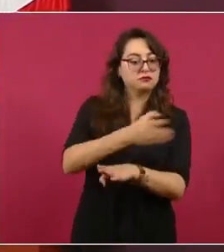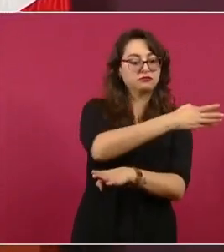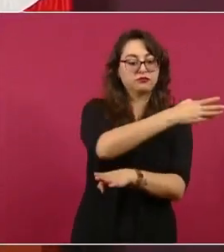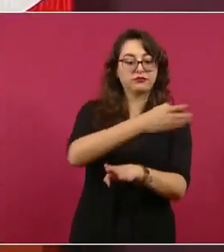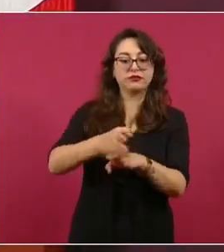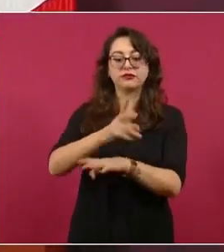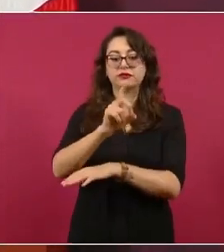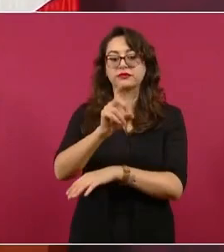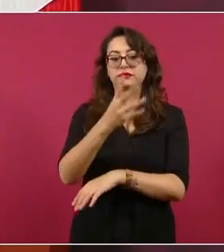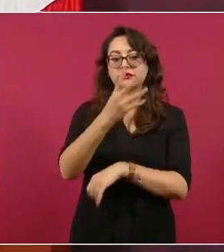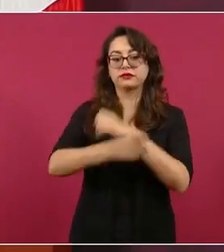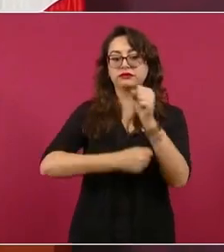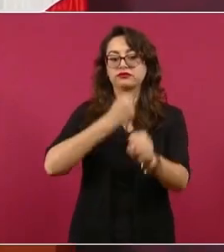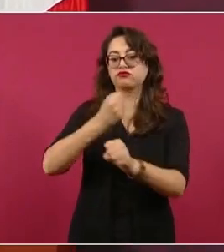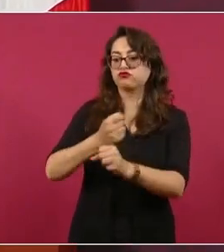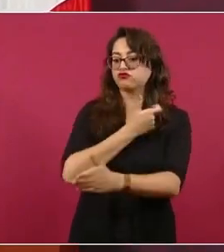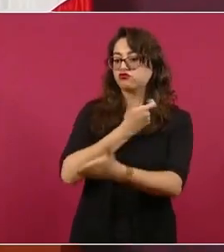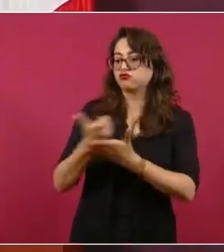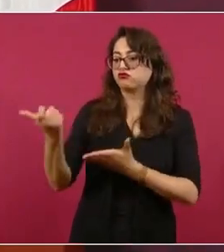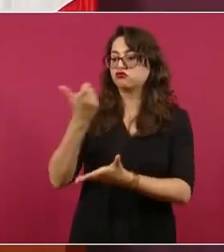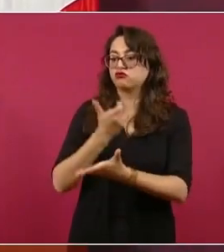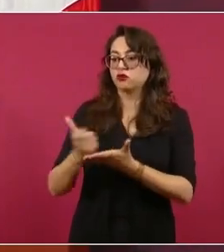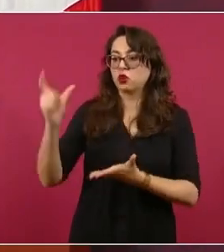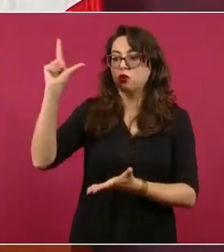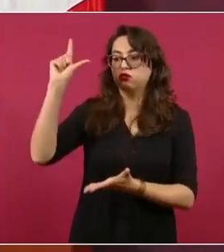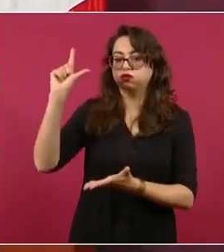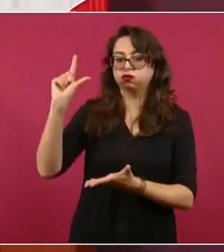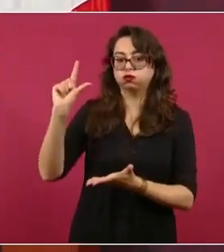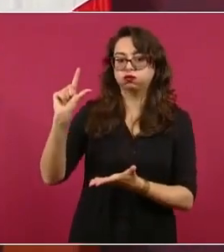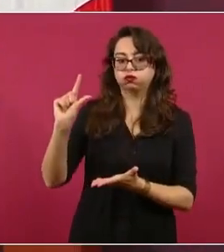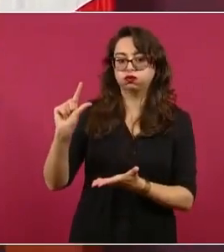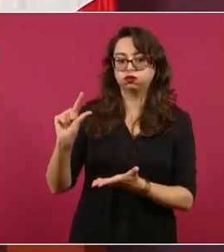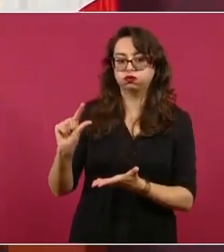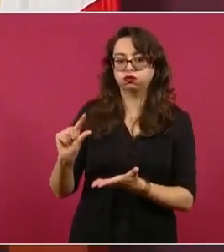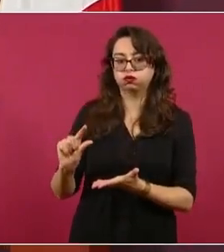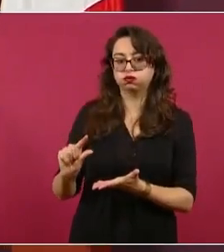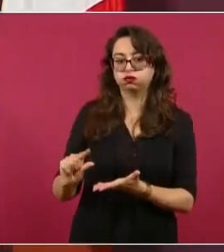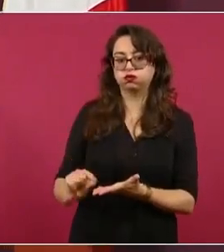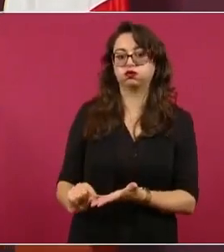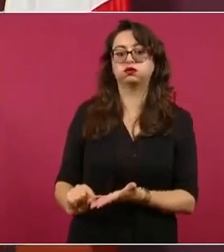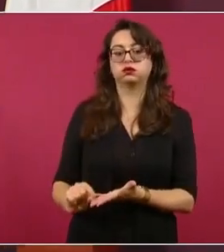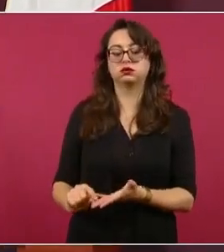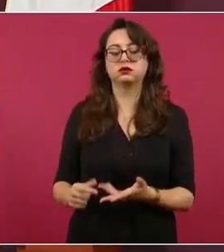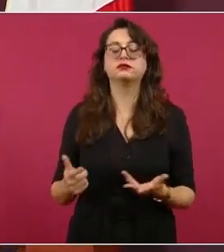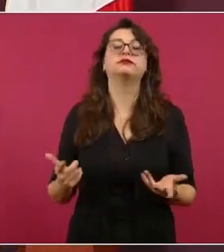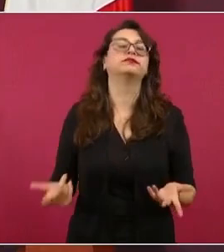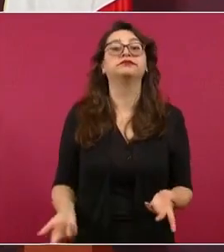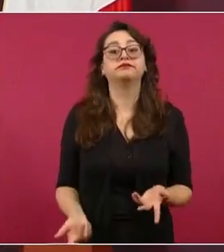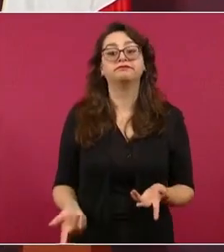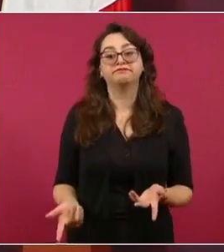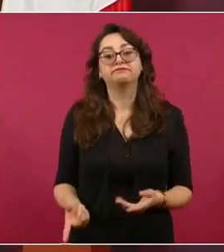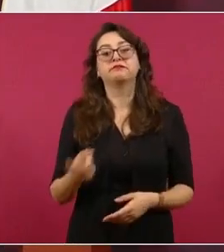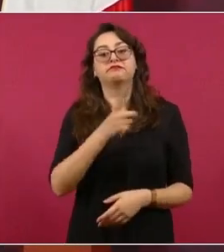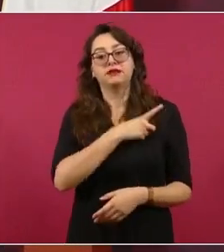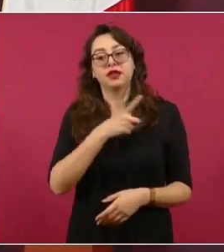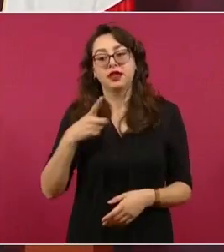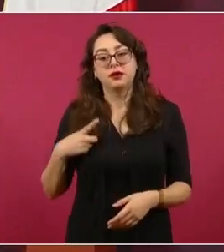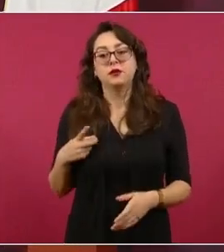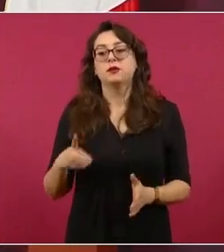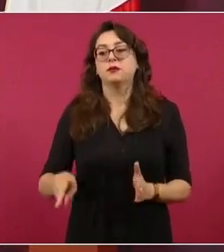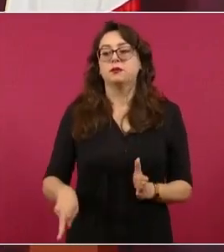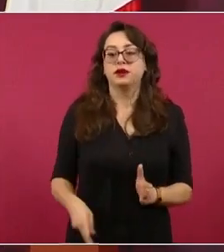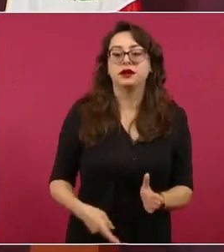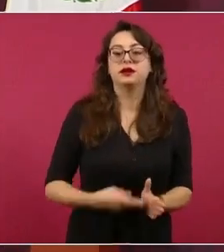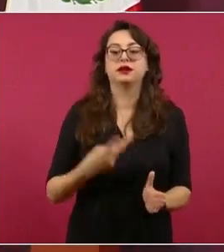el salario en general. Hay que estarlo repitiendo